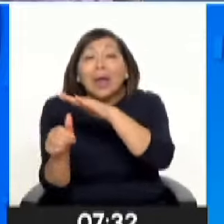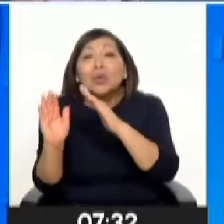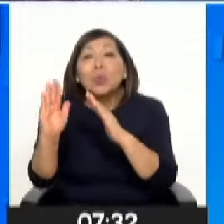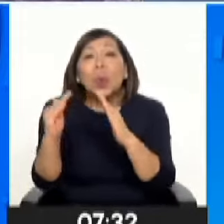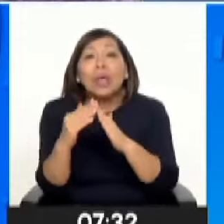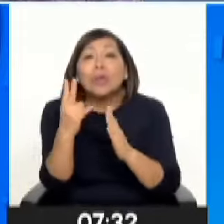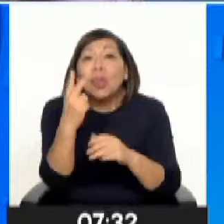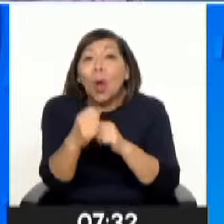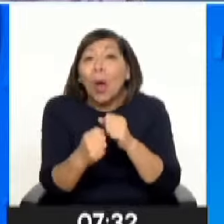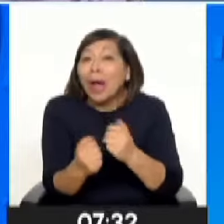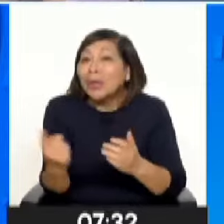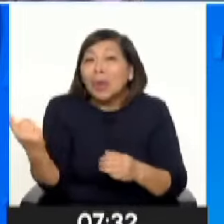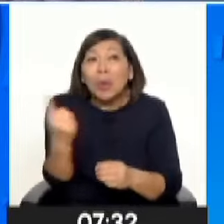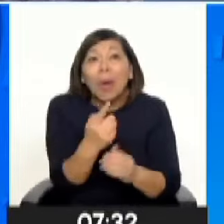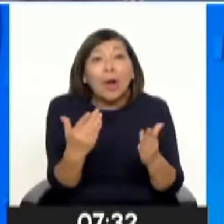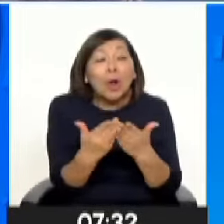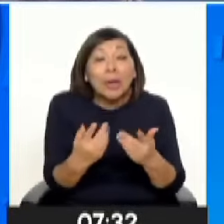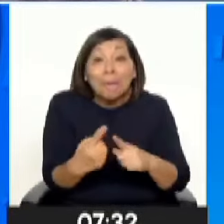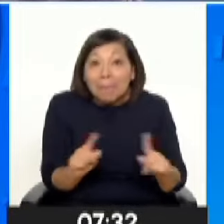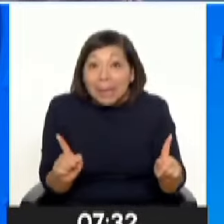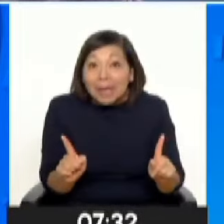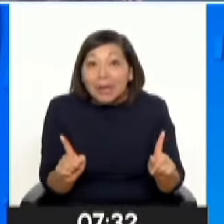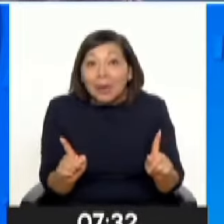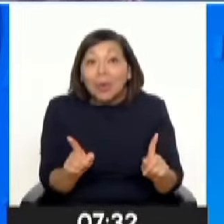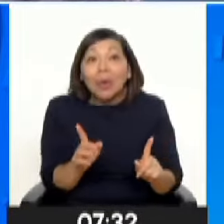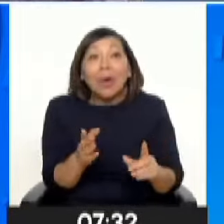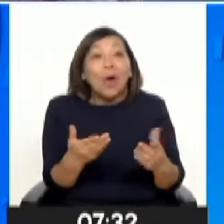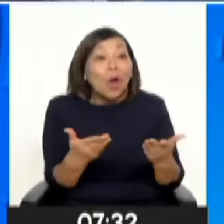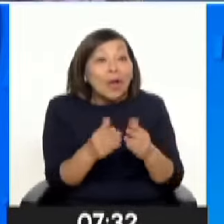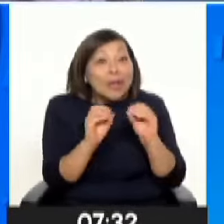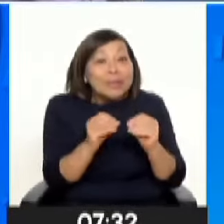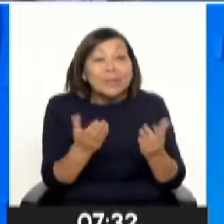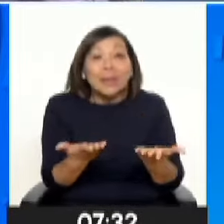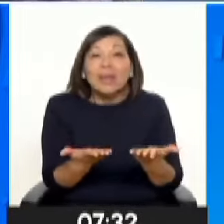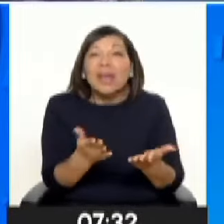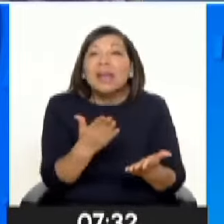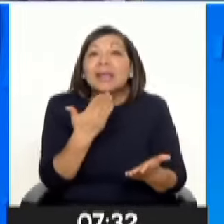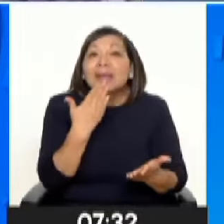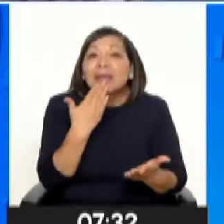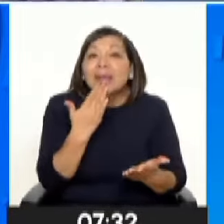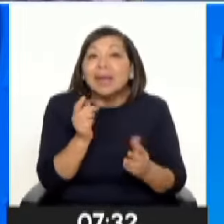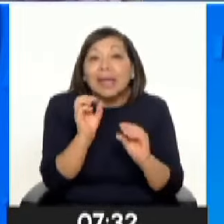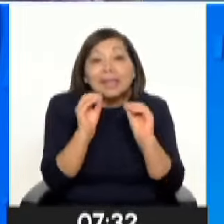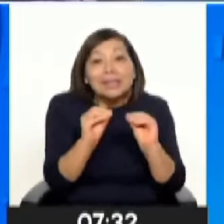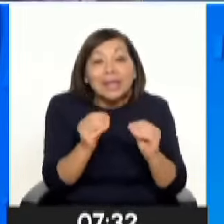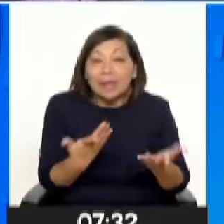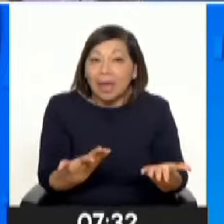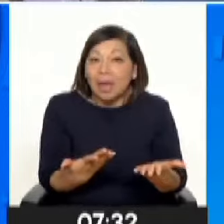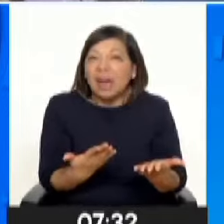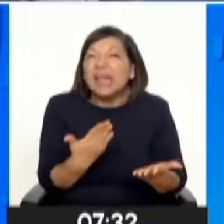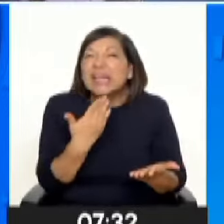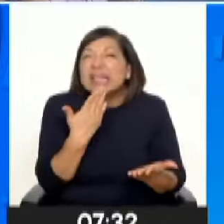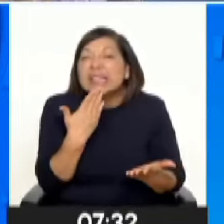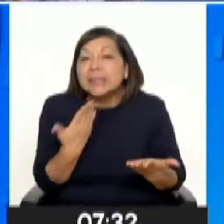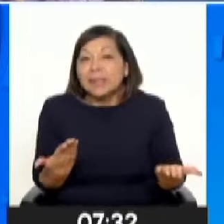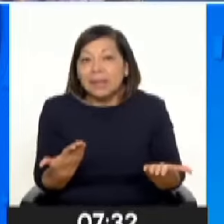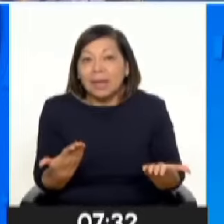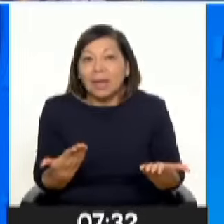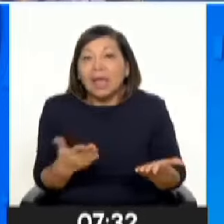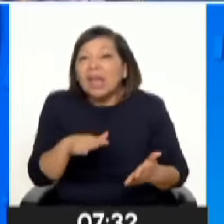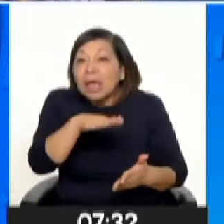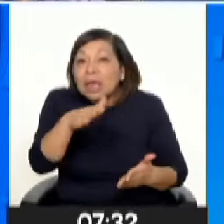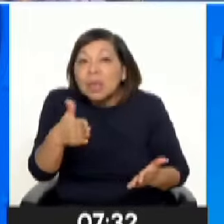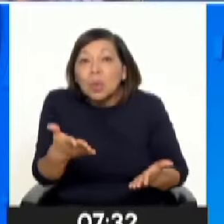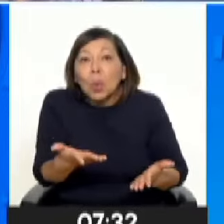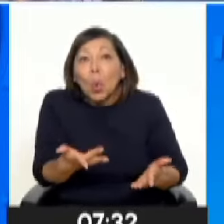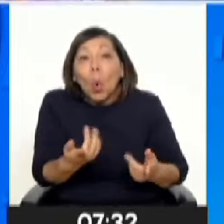por 2 años y no vayan a los colegios. Pero los colegios tienen que hacer su trabajo, identificar, no solo enseñar, identificar los entornos y ver qué niño